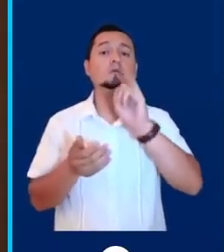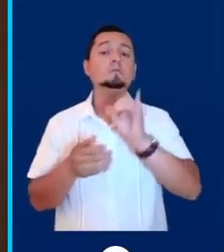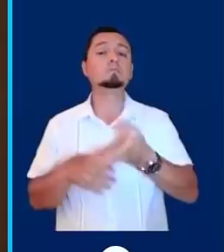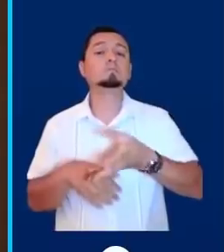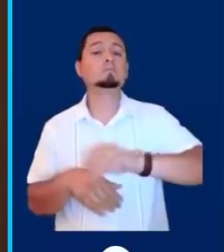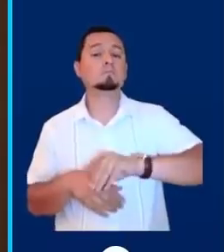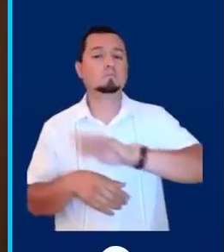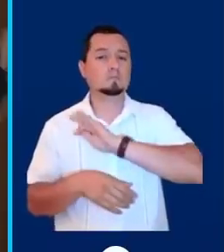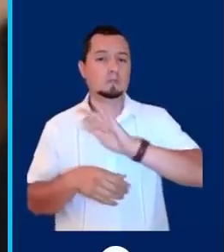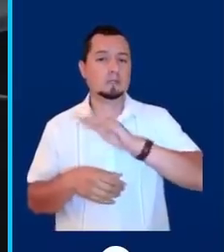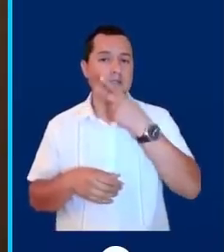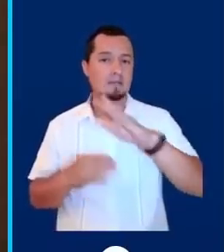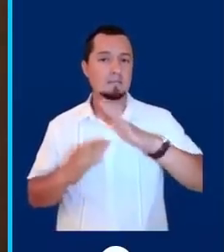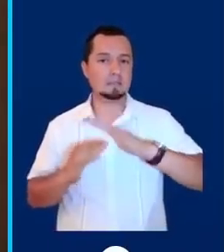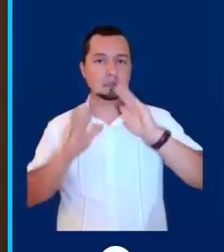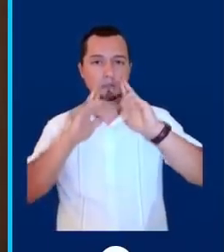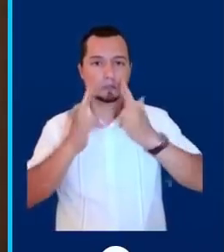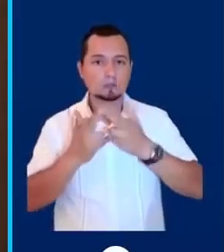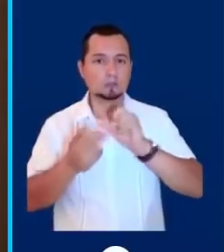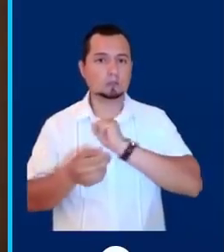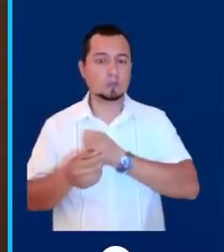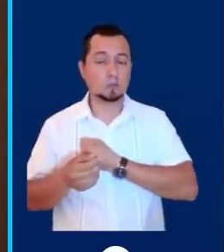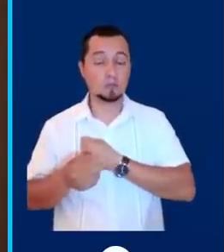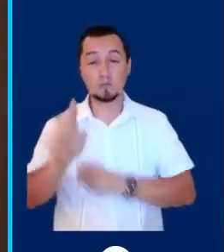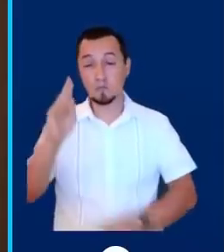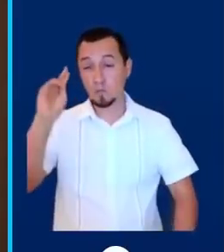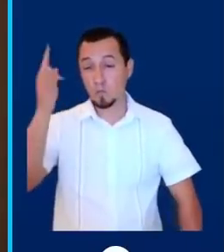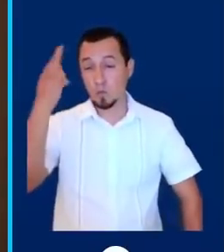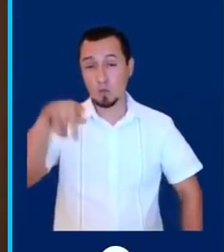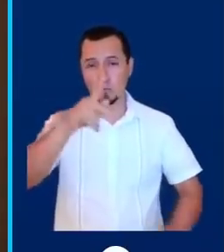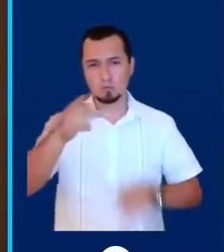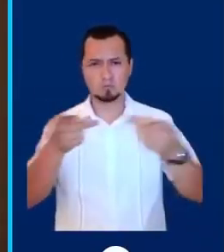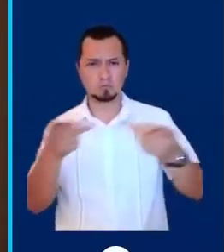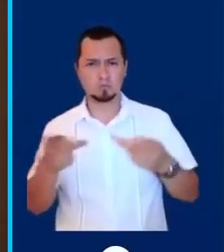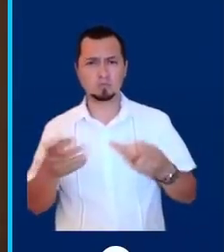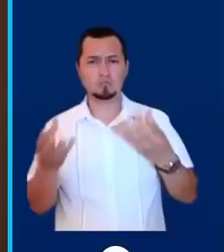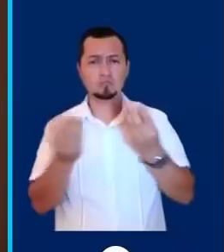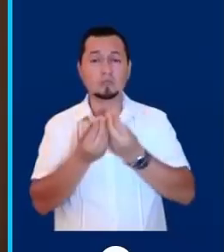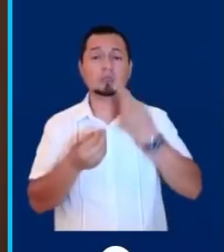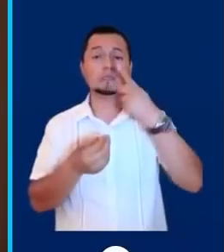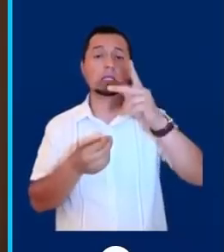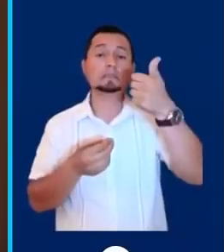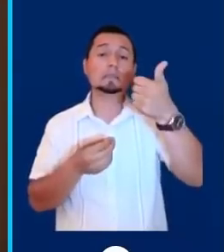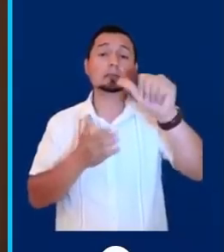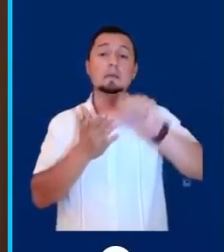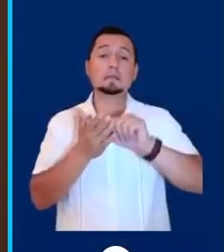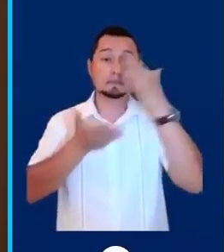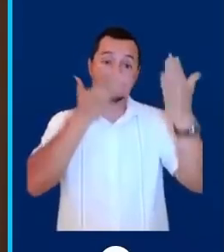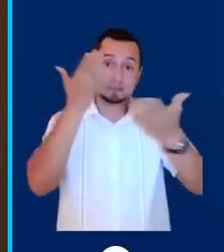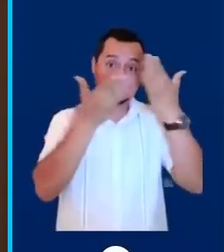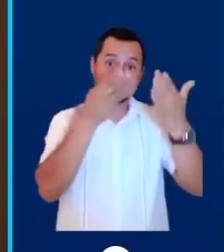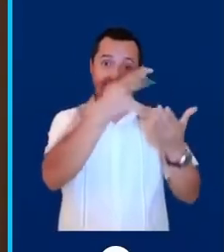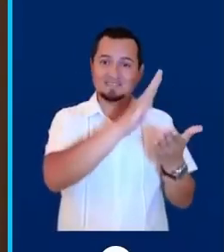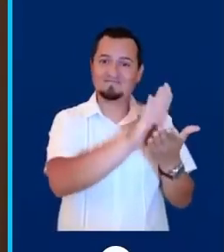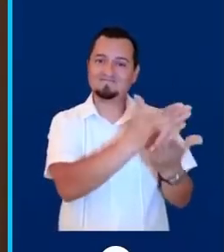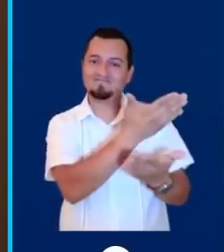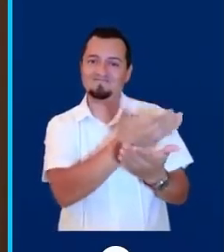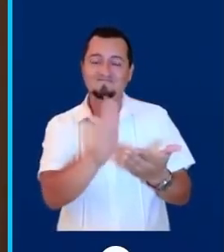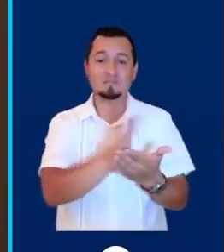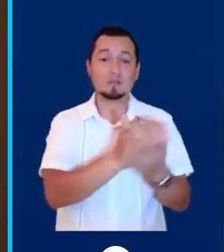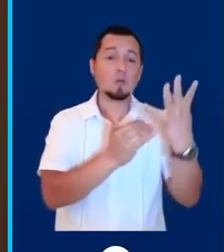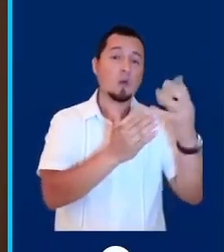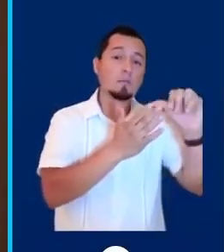autorización por la mesa de salud. Las universidades que cursan sus programas en forma semestral serán también incluidas en las